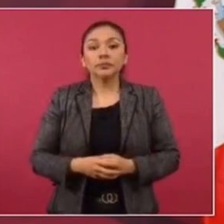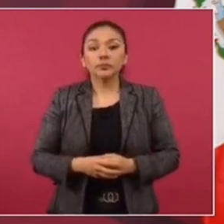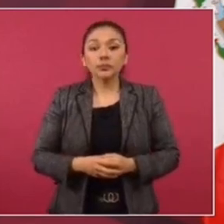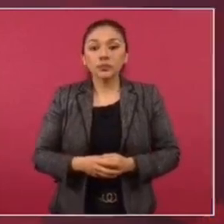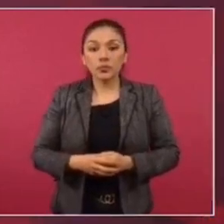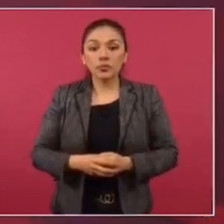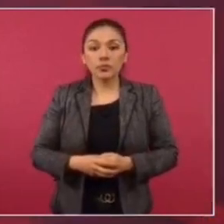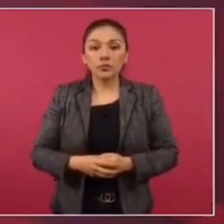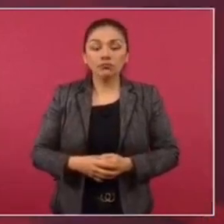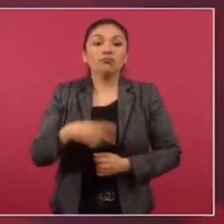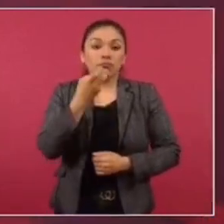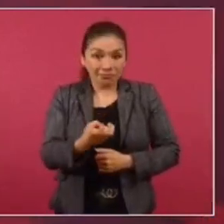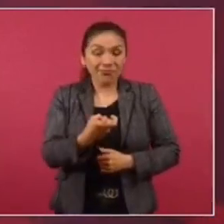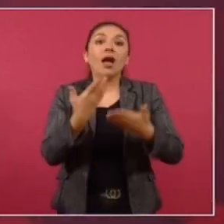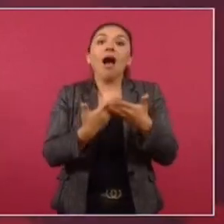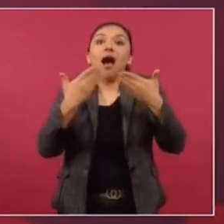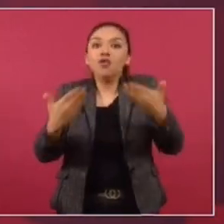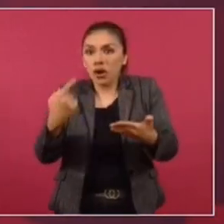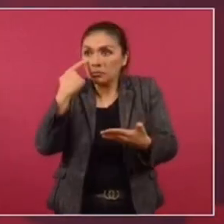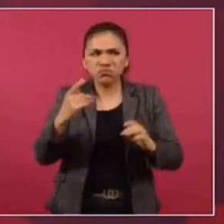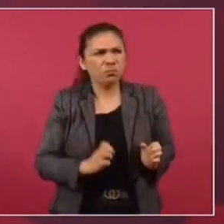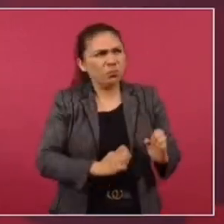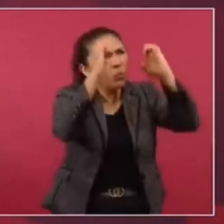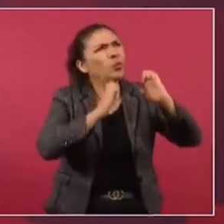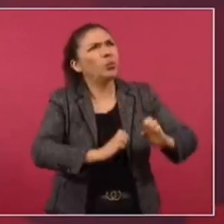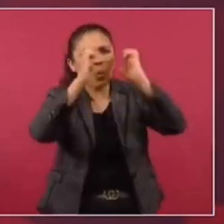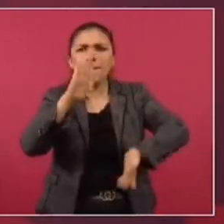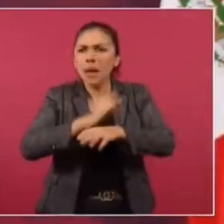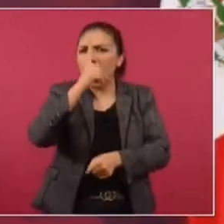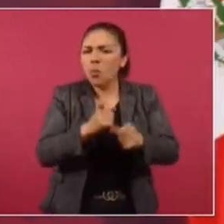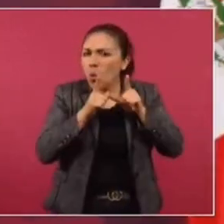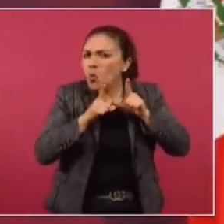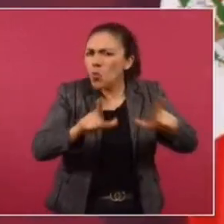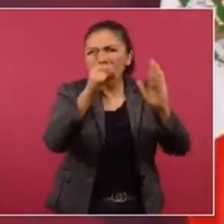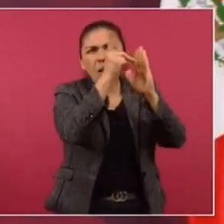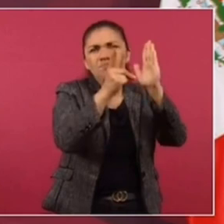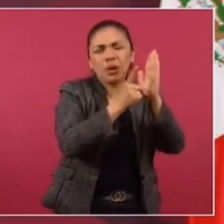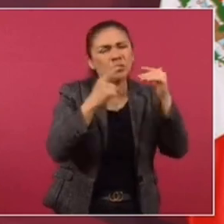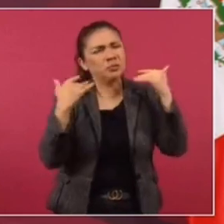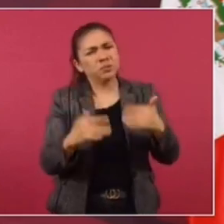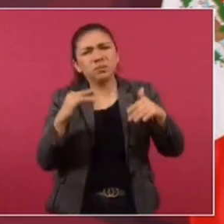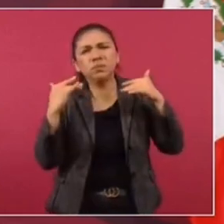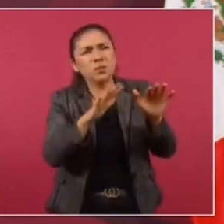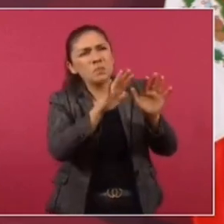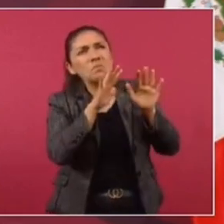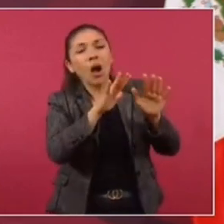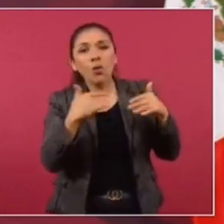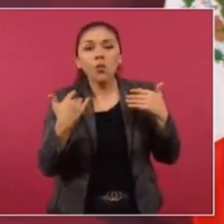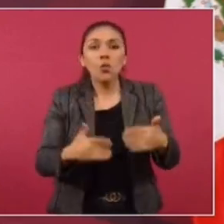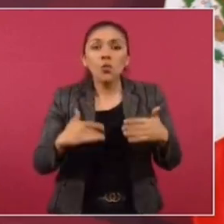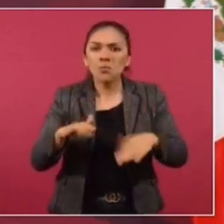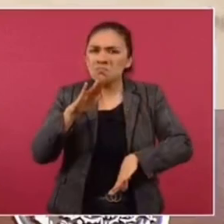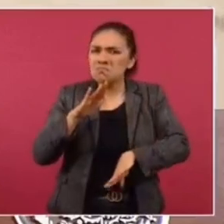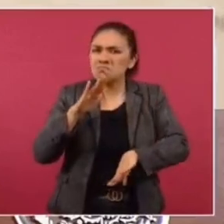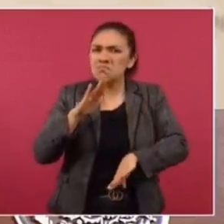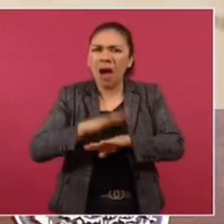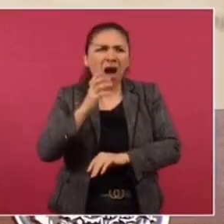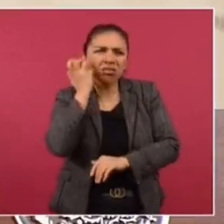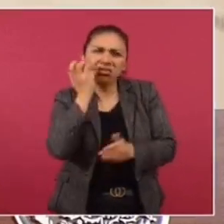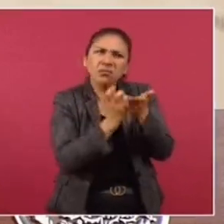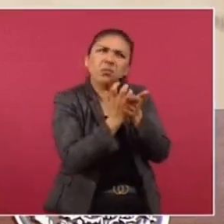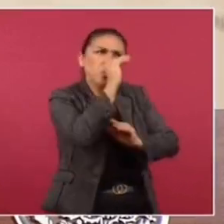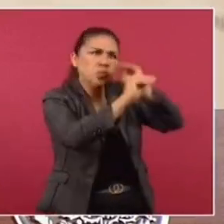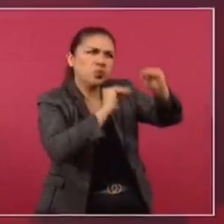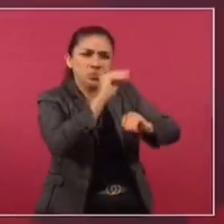este, ahora son los edificios más lujosos, unos departamentos, pero de los más extravagantes.